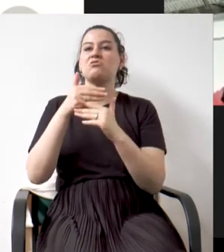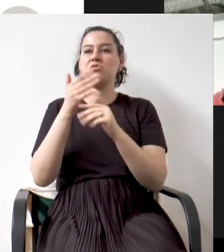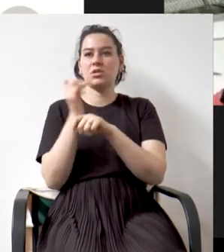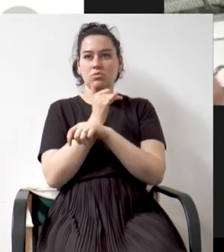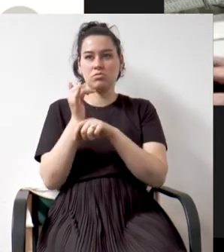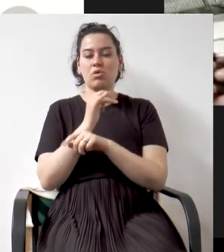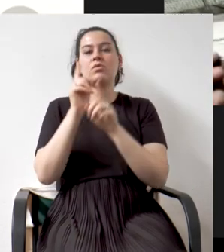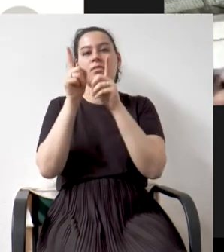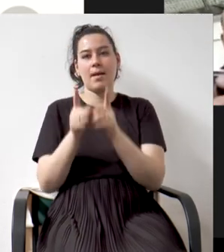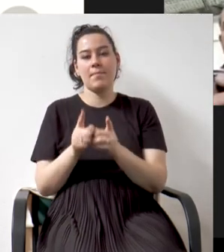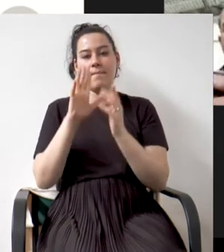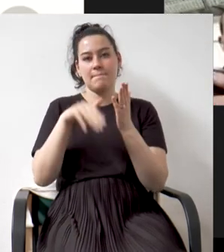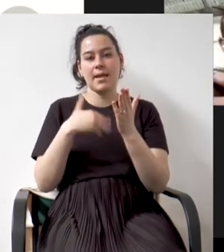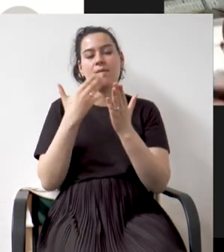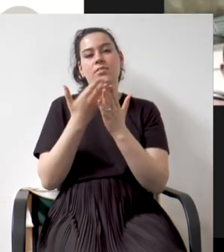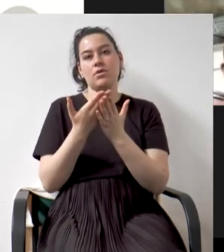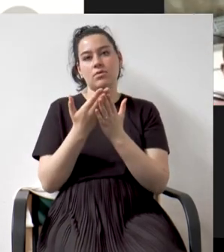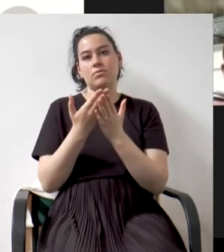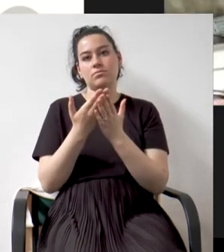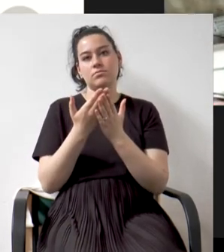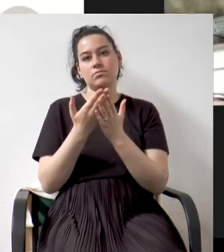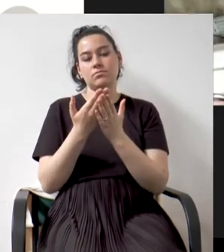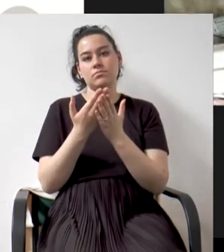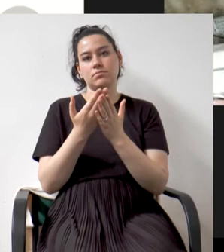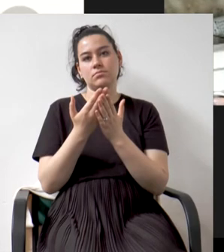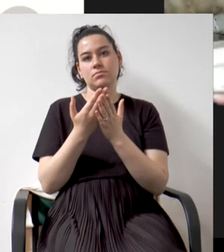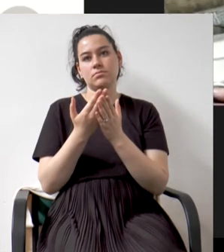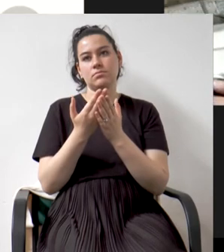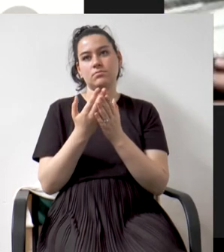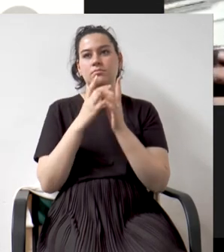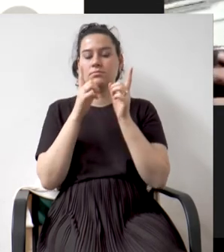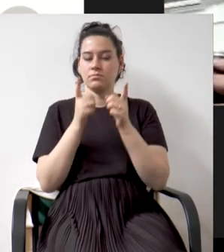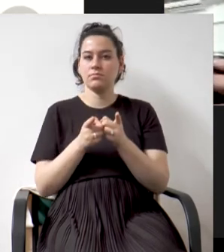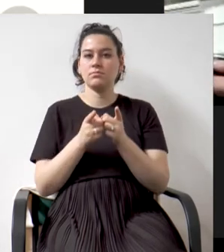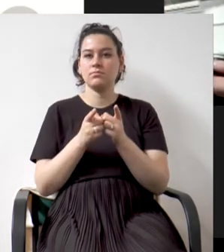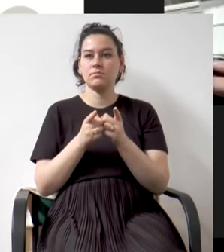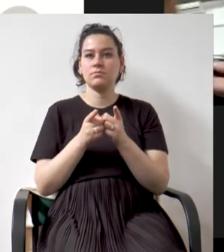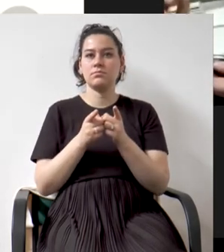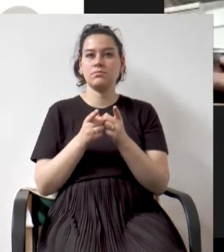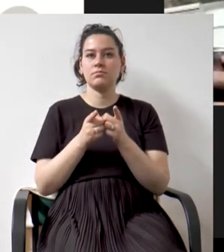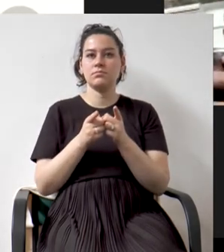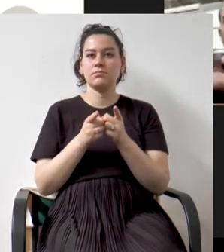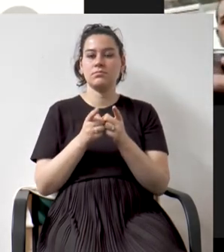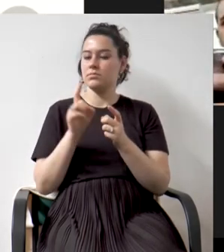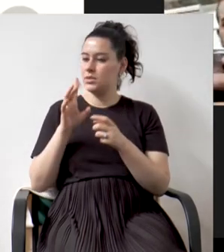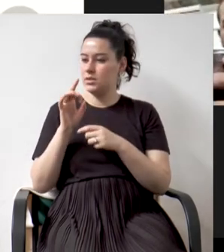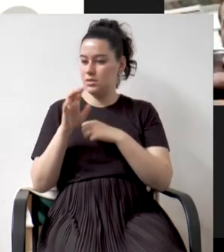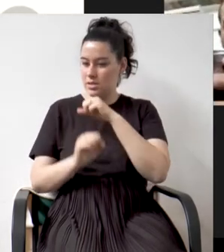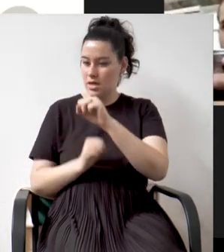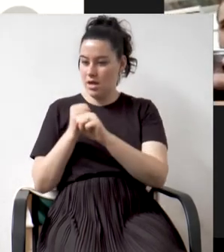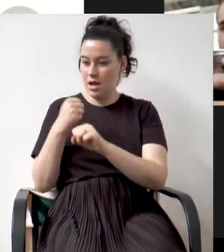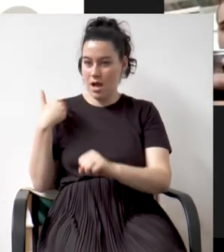habían planteado para el periodo anterior, pero felicitar por estos 15 años, ¿no? Que entiendo